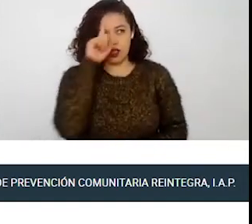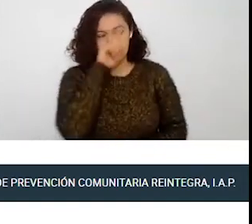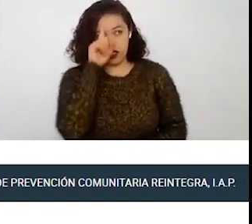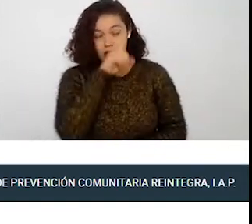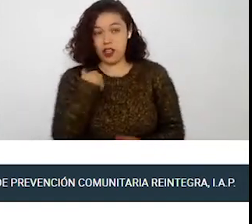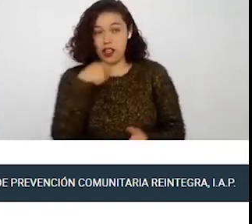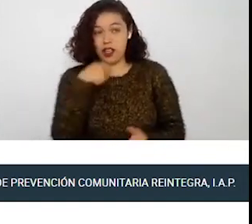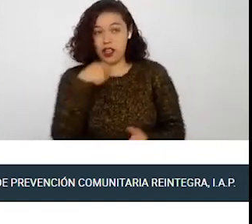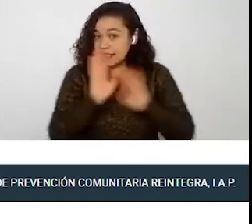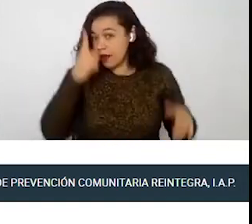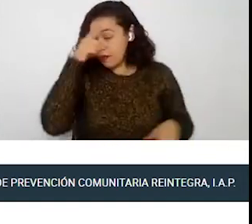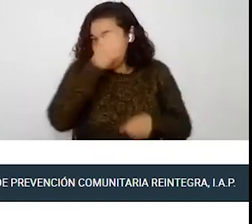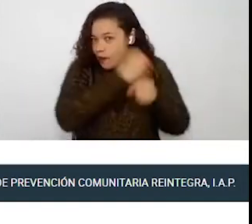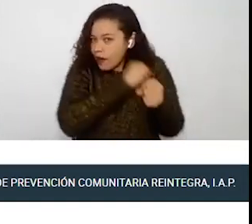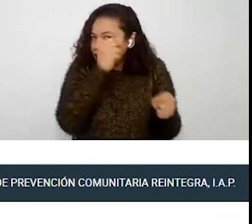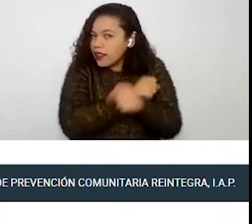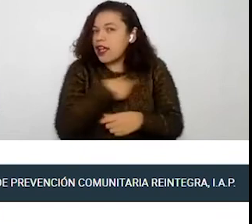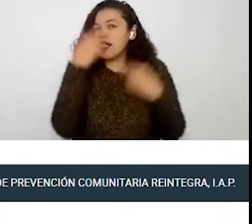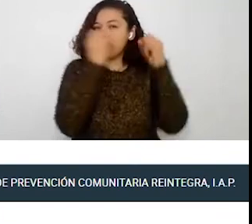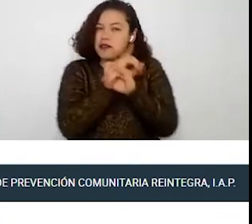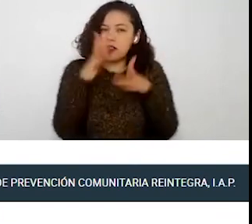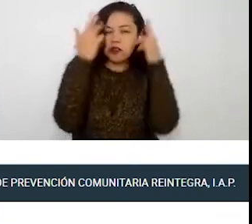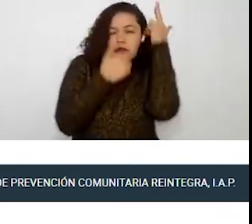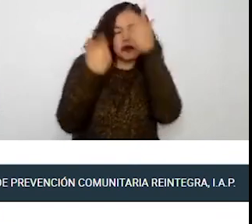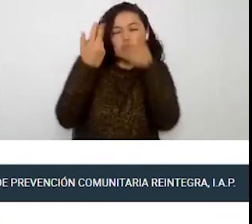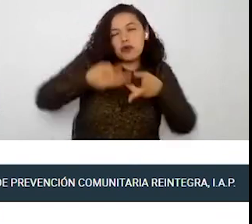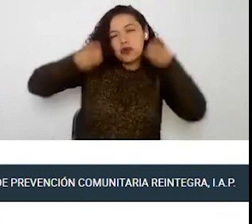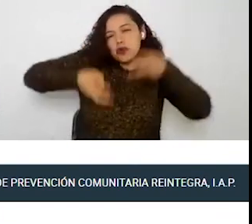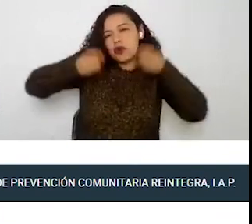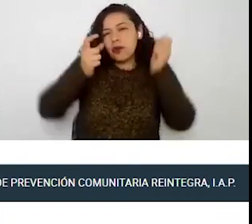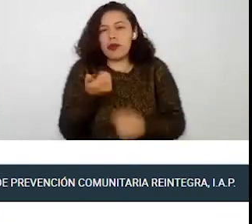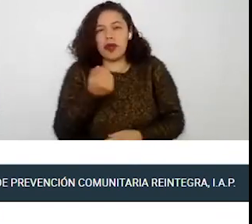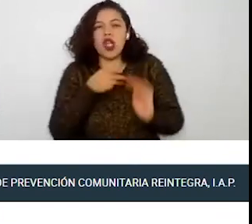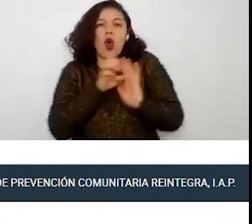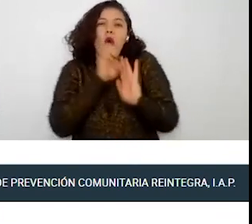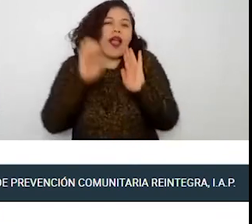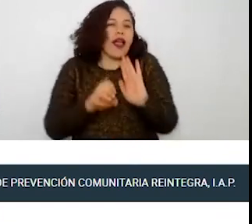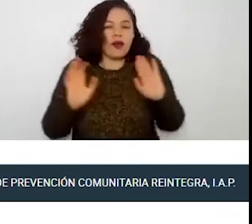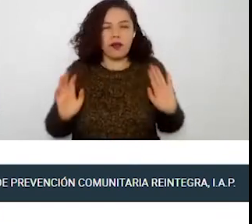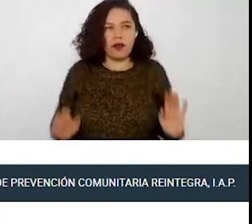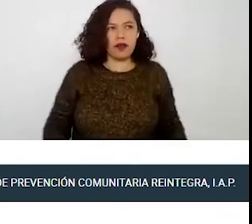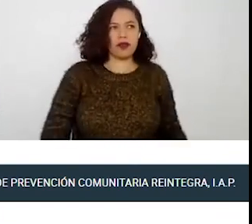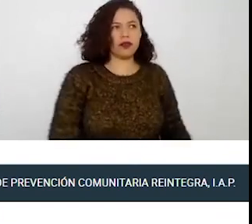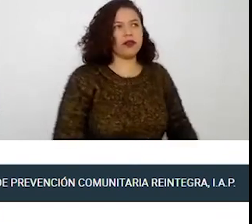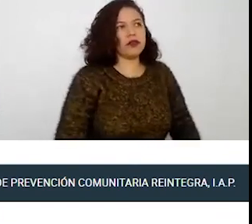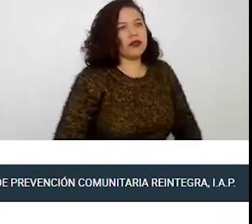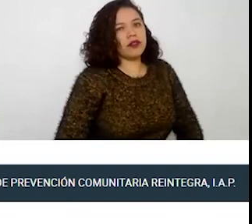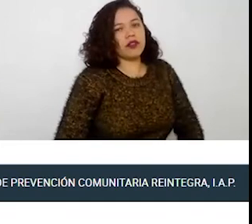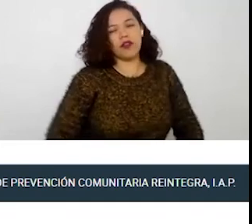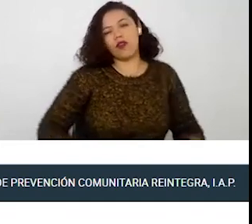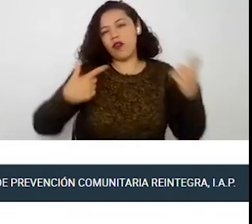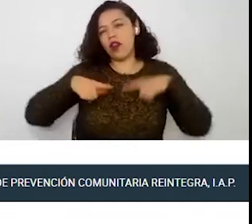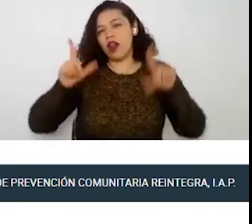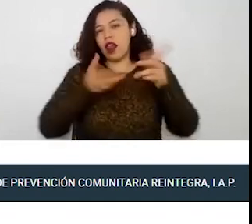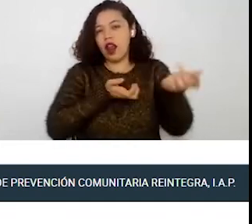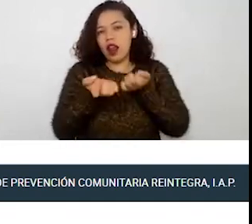entrando para que vayan practicando vayan cargando información así mínima o como ejemplo jugando con la plataforma para que ya